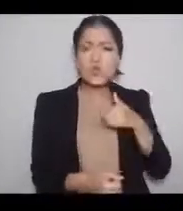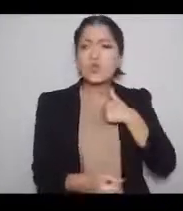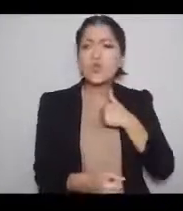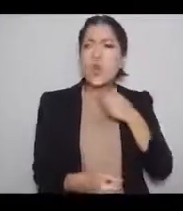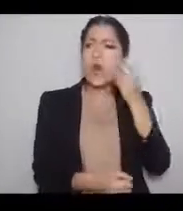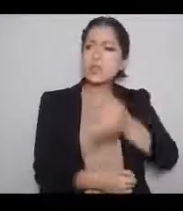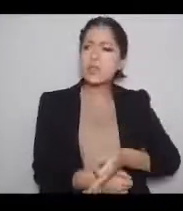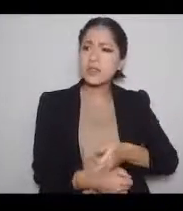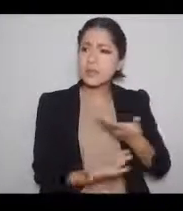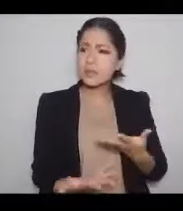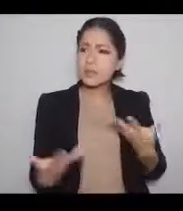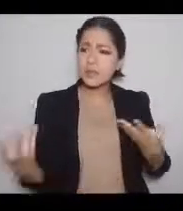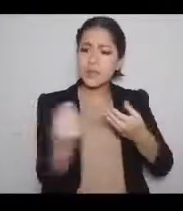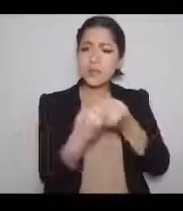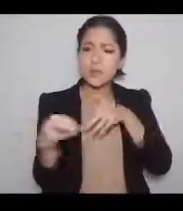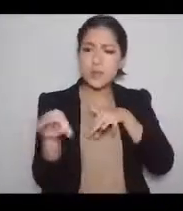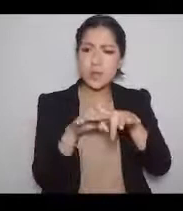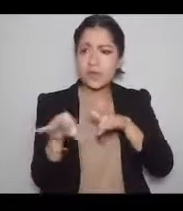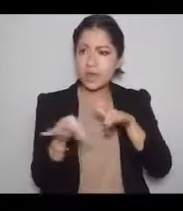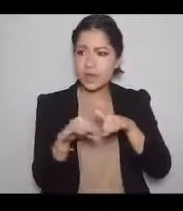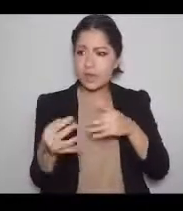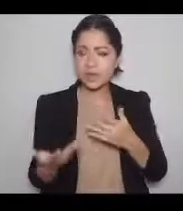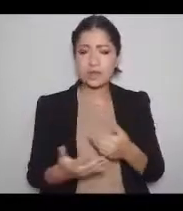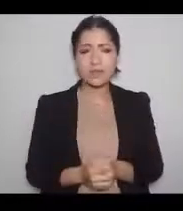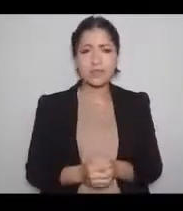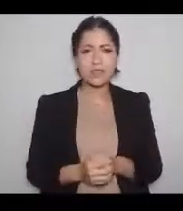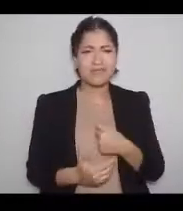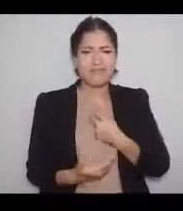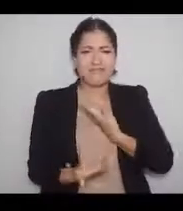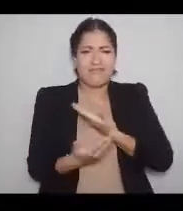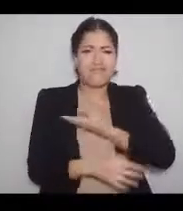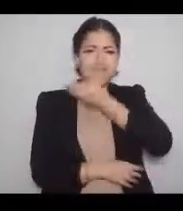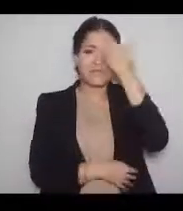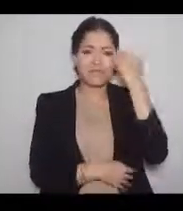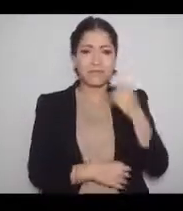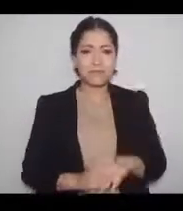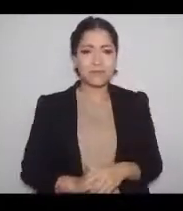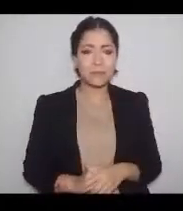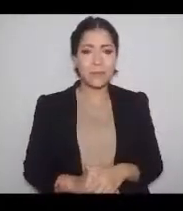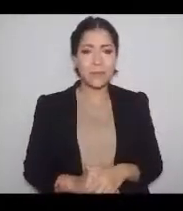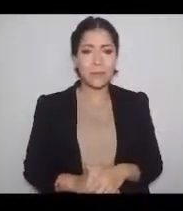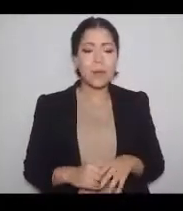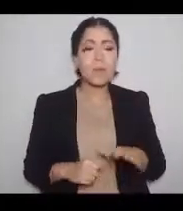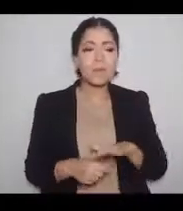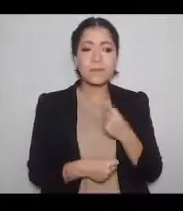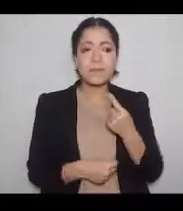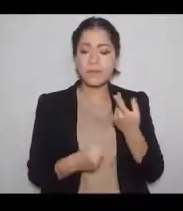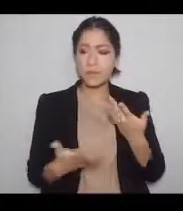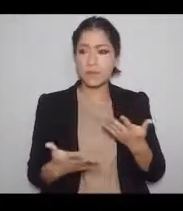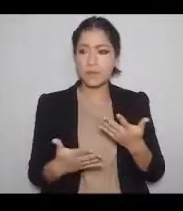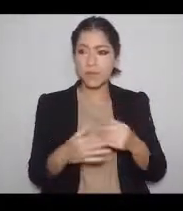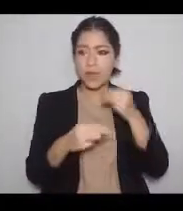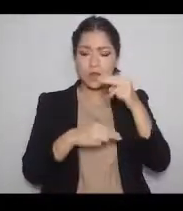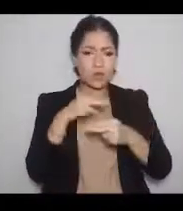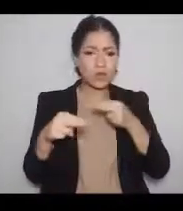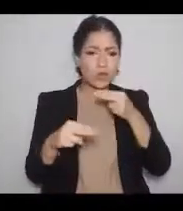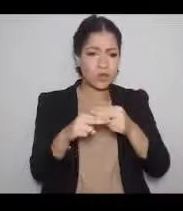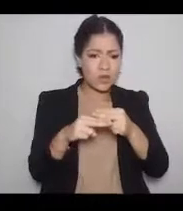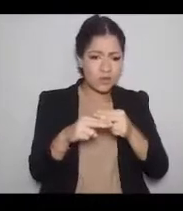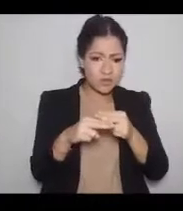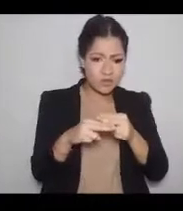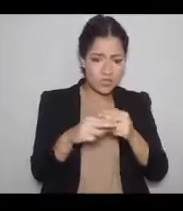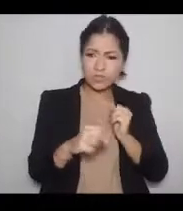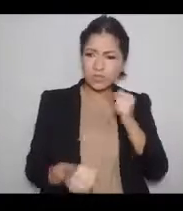trabajar con el joven talento que me desprecia? No tengo la más puta idea. ¿Por qué hay seis planetas? El cosmos se descifra inventando